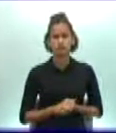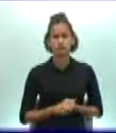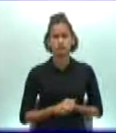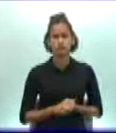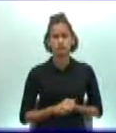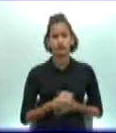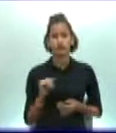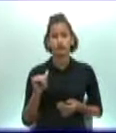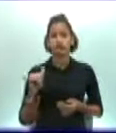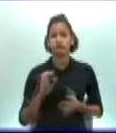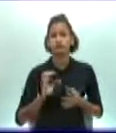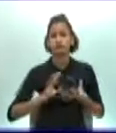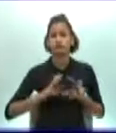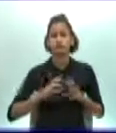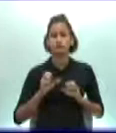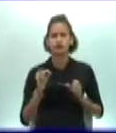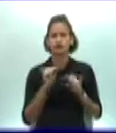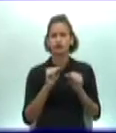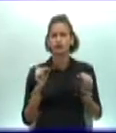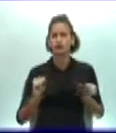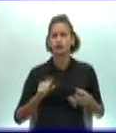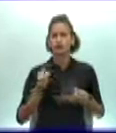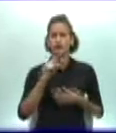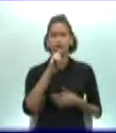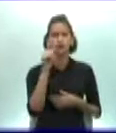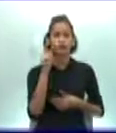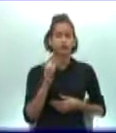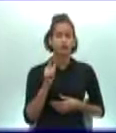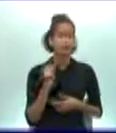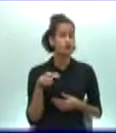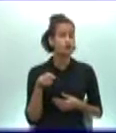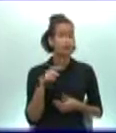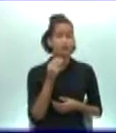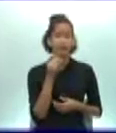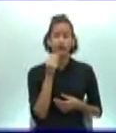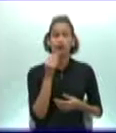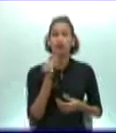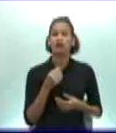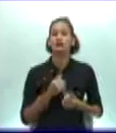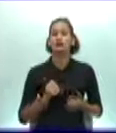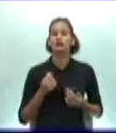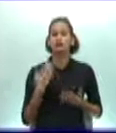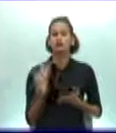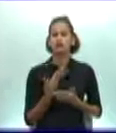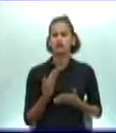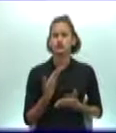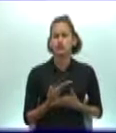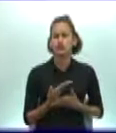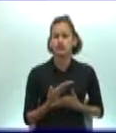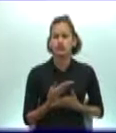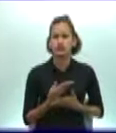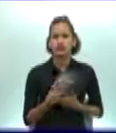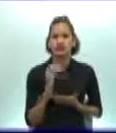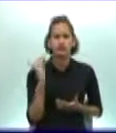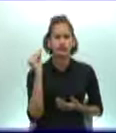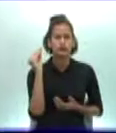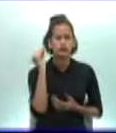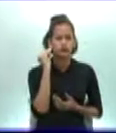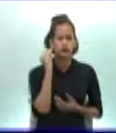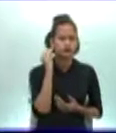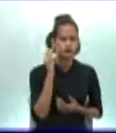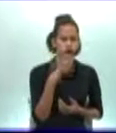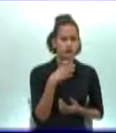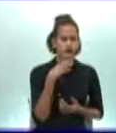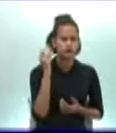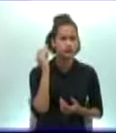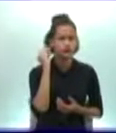De igual manera, con un sistema de preguntas, usted puede comprobar si adquirieron las características